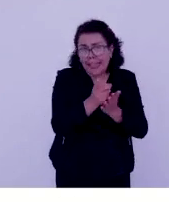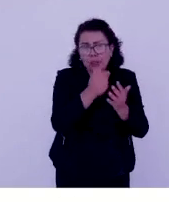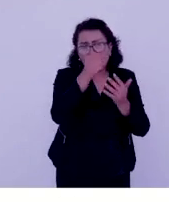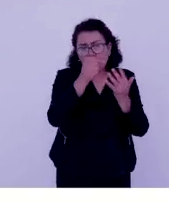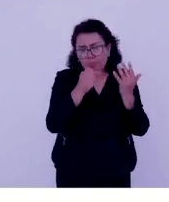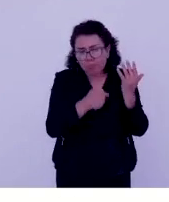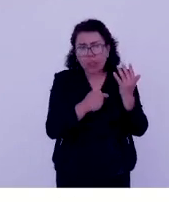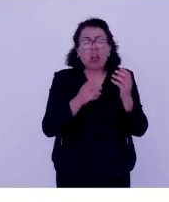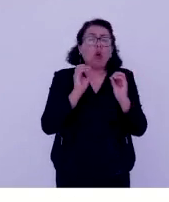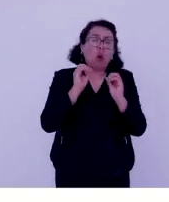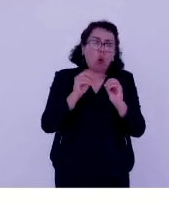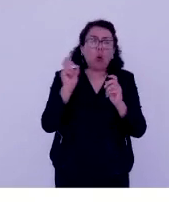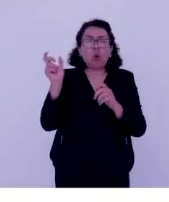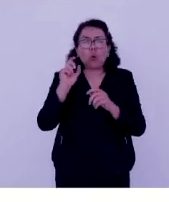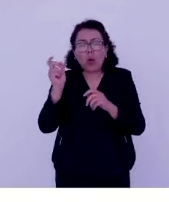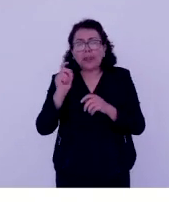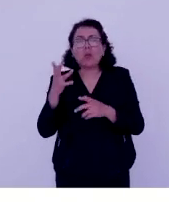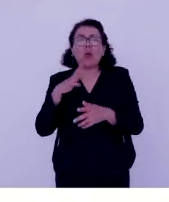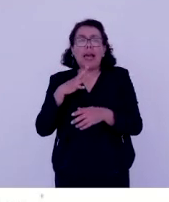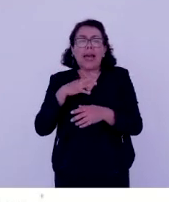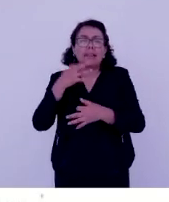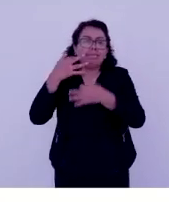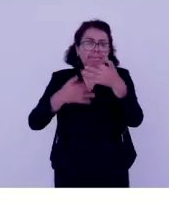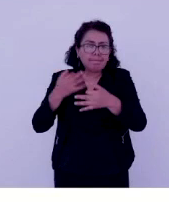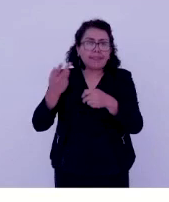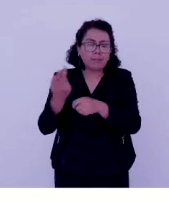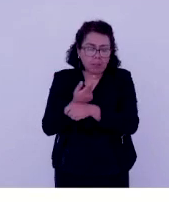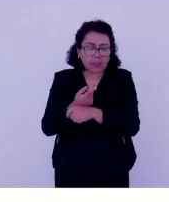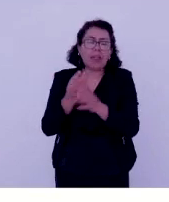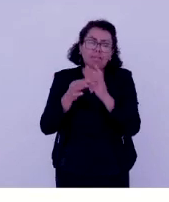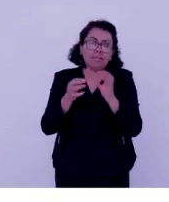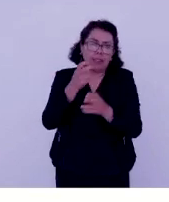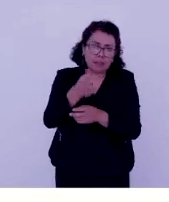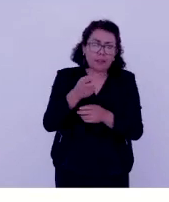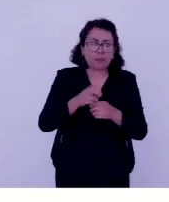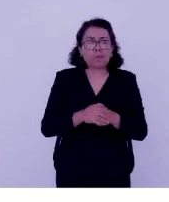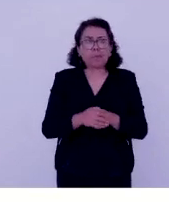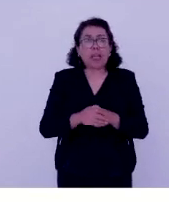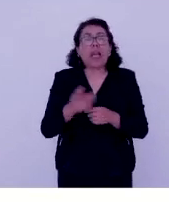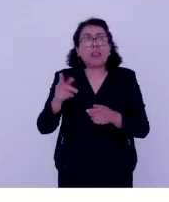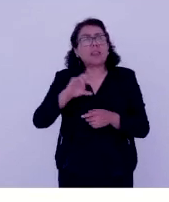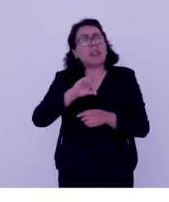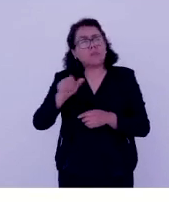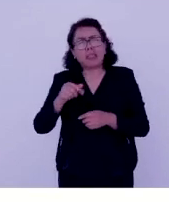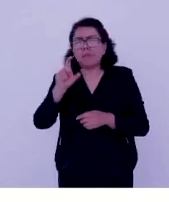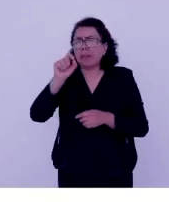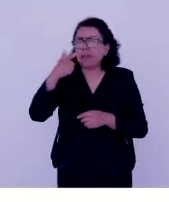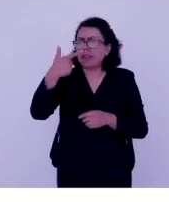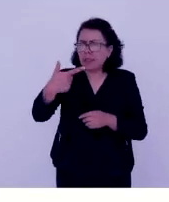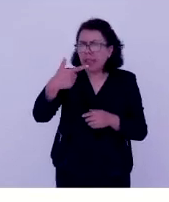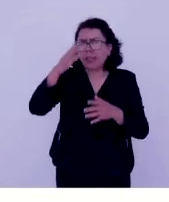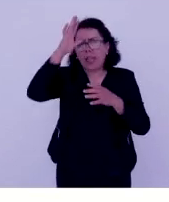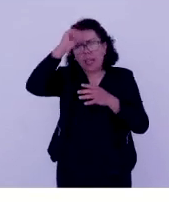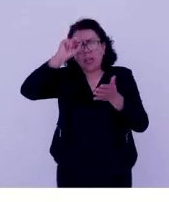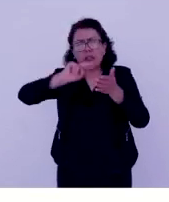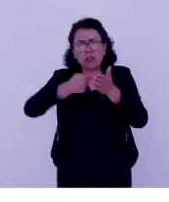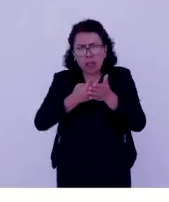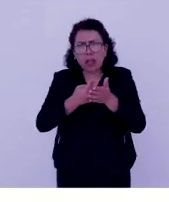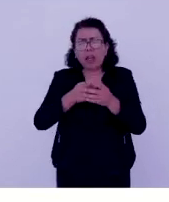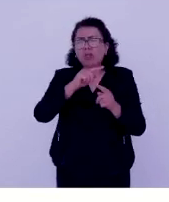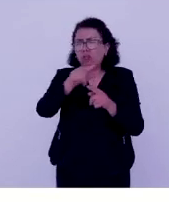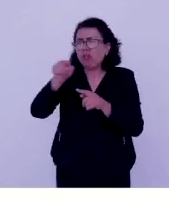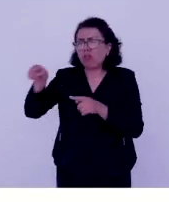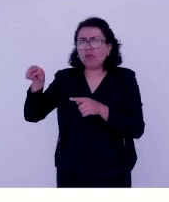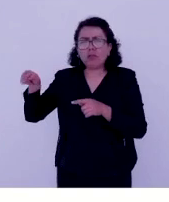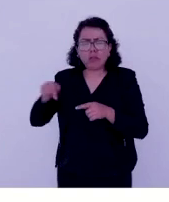como casos o sentencias emblemáticas en este periodo firma tenos 27 convenios con instituciones federales y locales